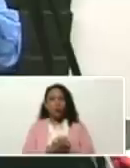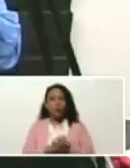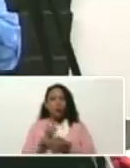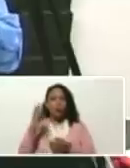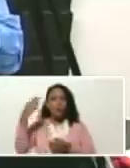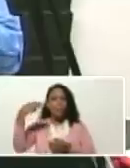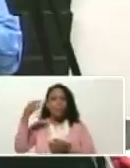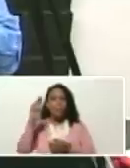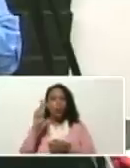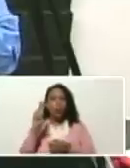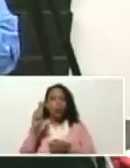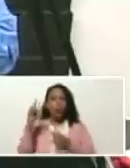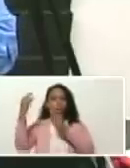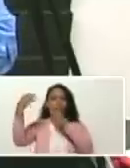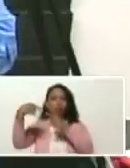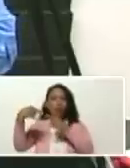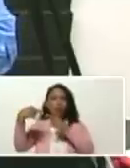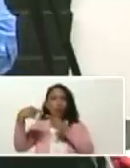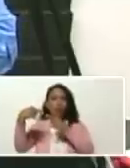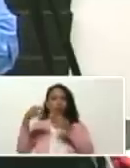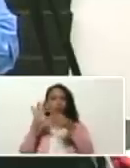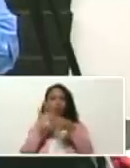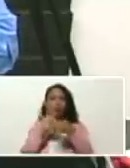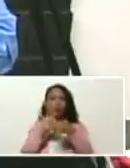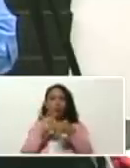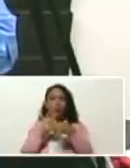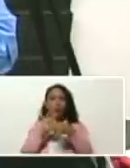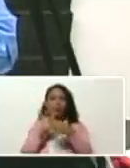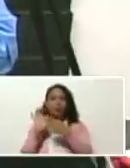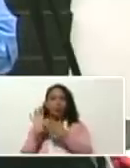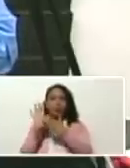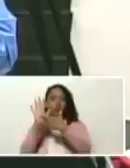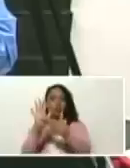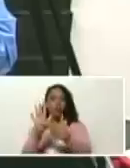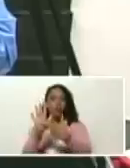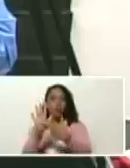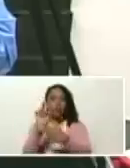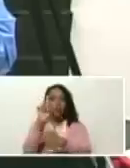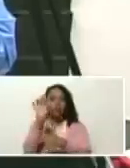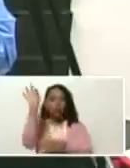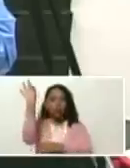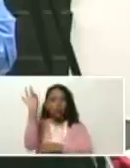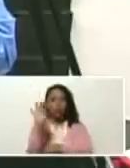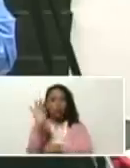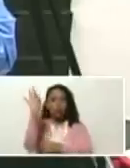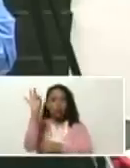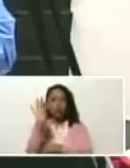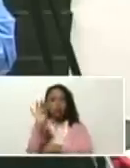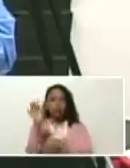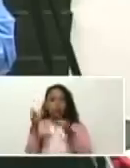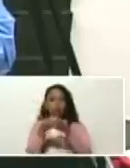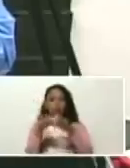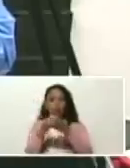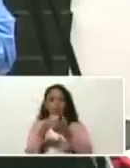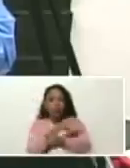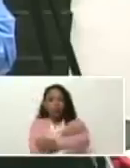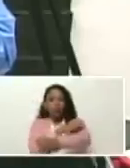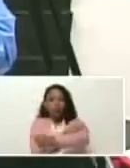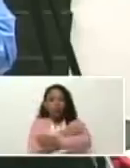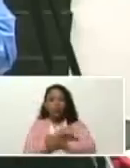plataforma unitaria representa a un porcentaje del sector opositor